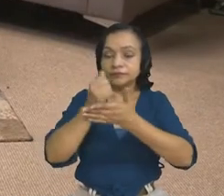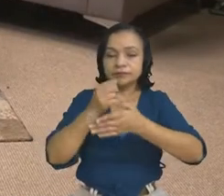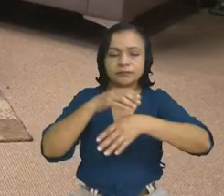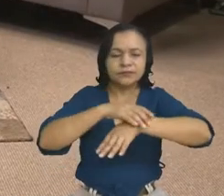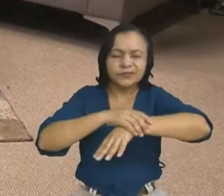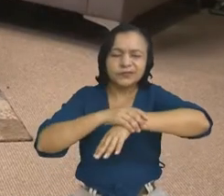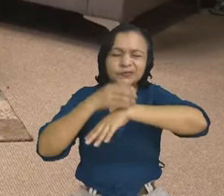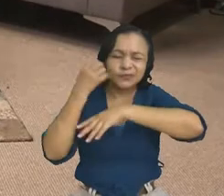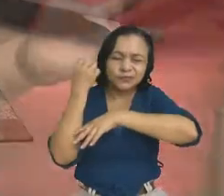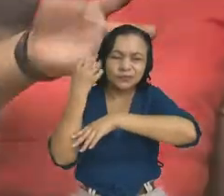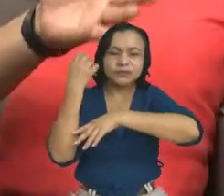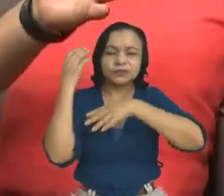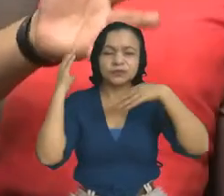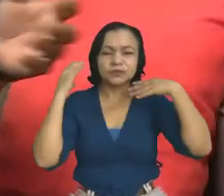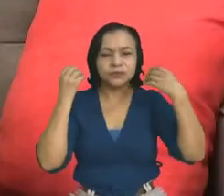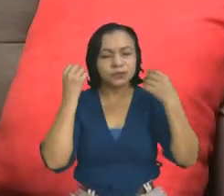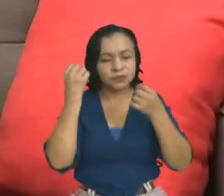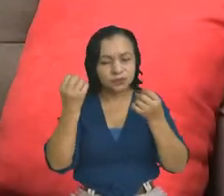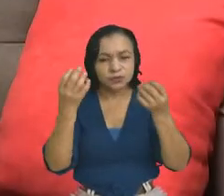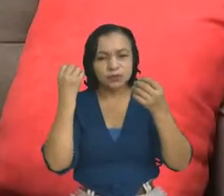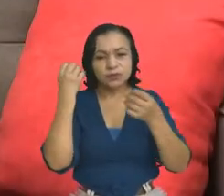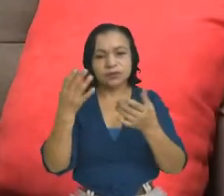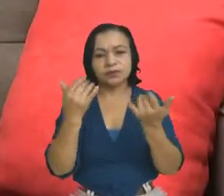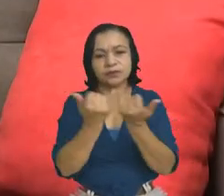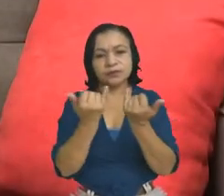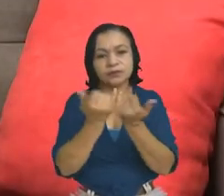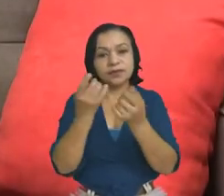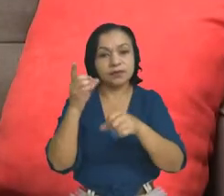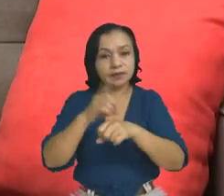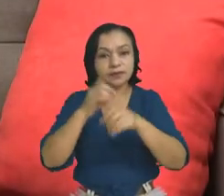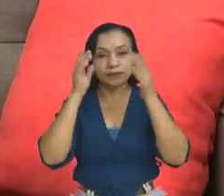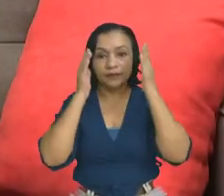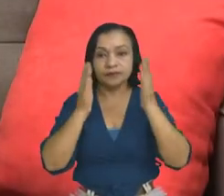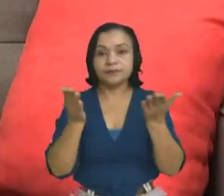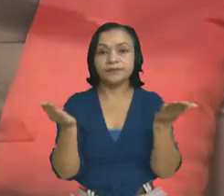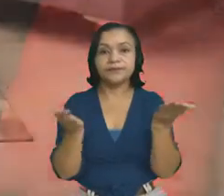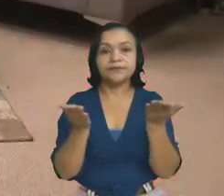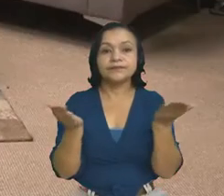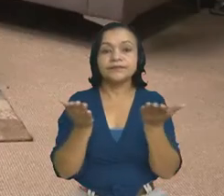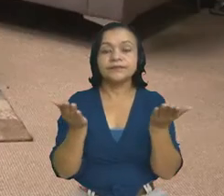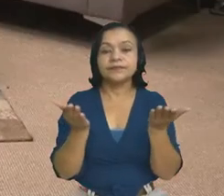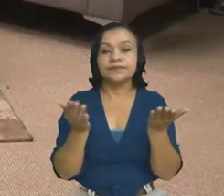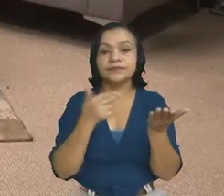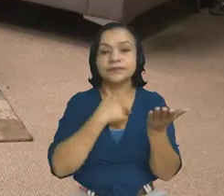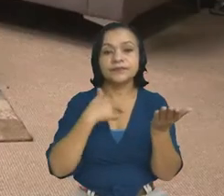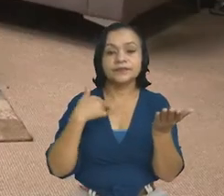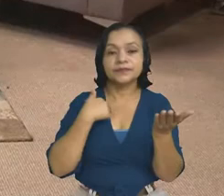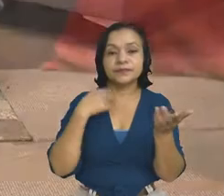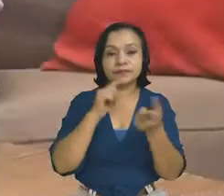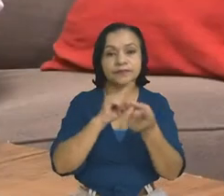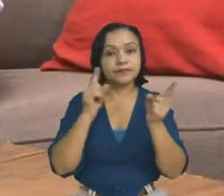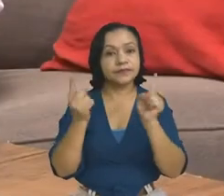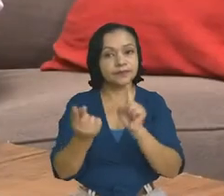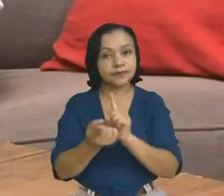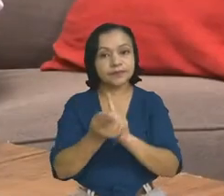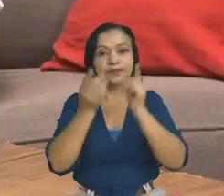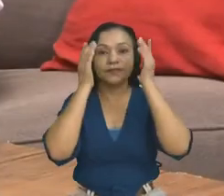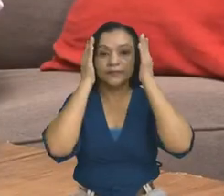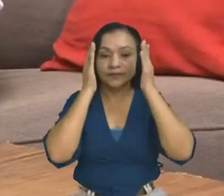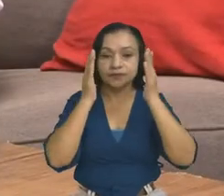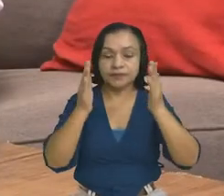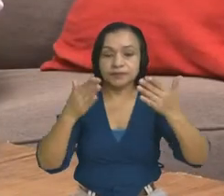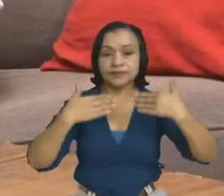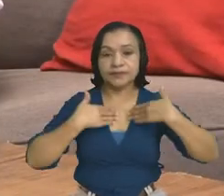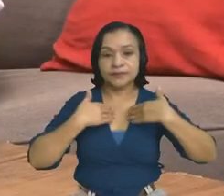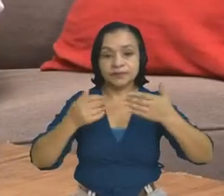dolor, que también es parte también de este cuadro clínico. Es muy importante en relación a esto el cambio que ha tenido la atención en salud en nuestro país